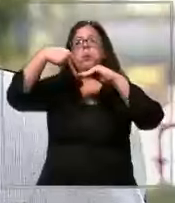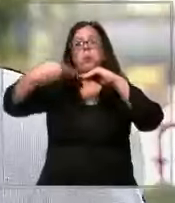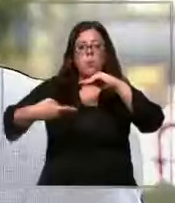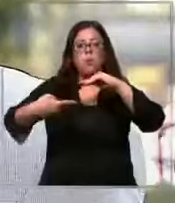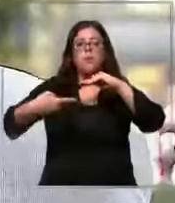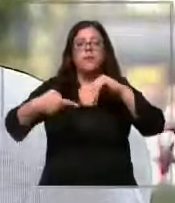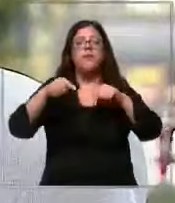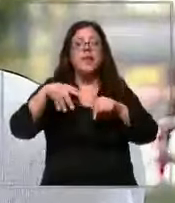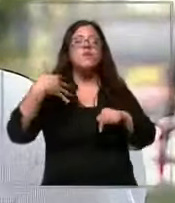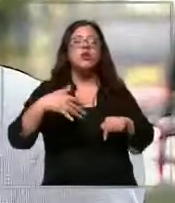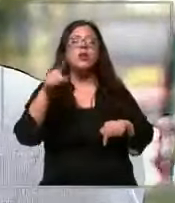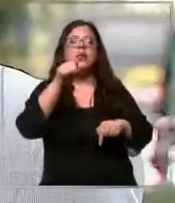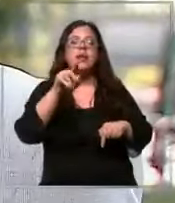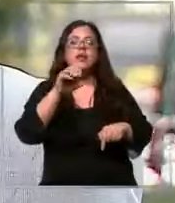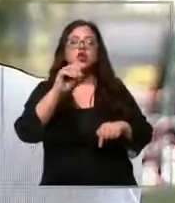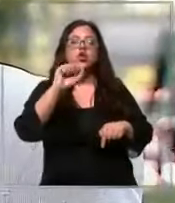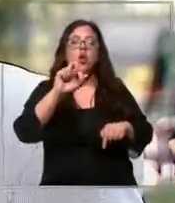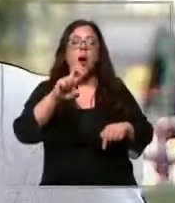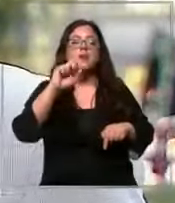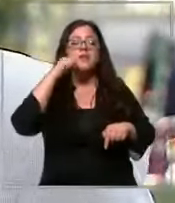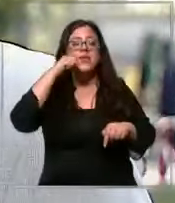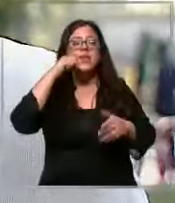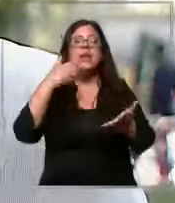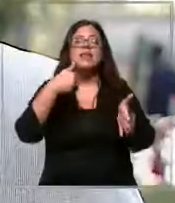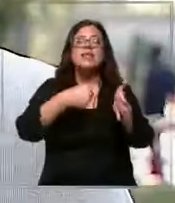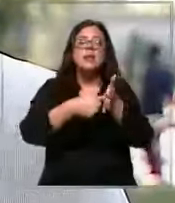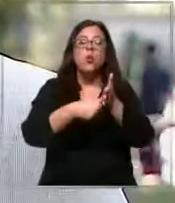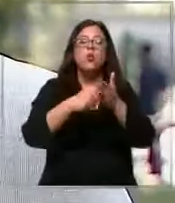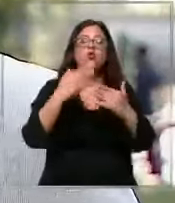importante el SOAP porque es un seguro solidario que no